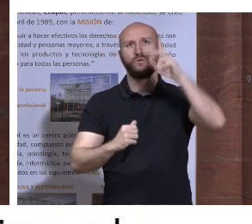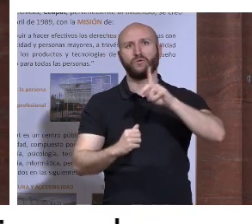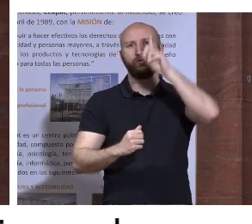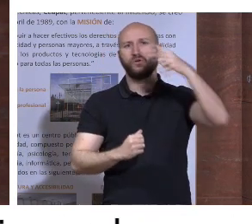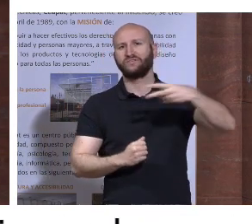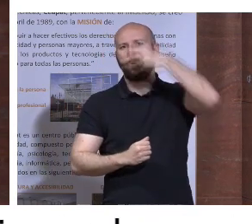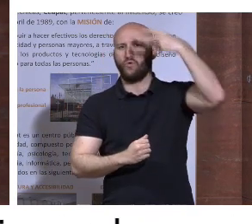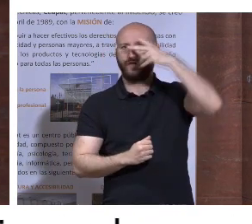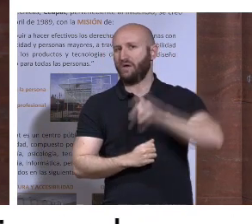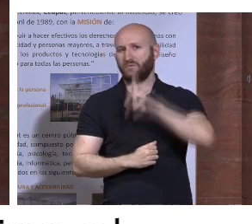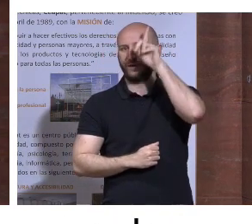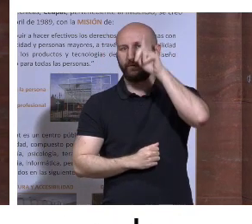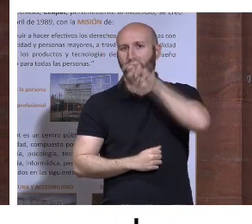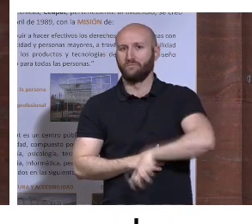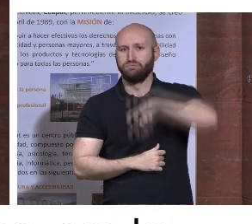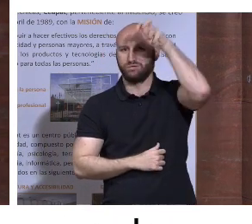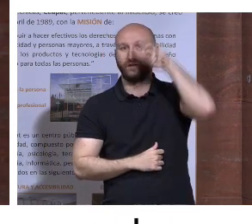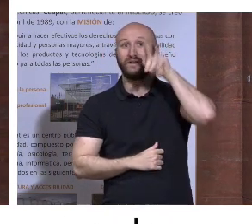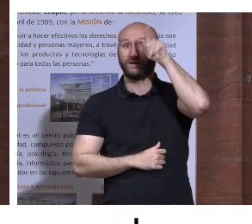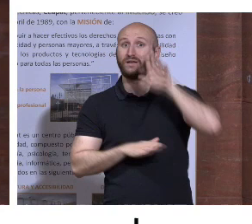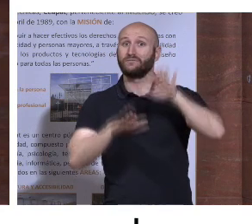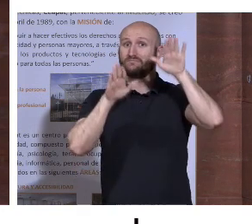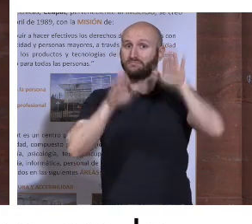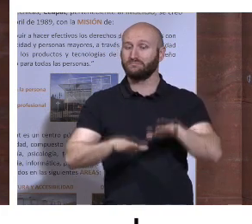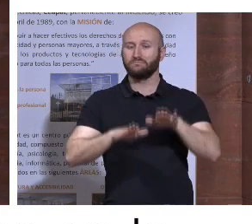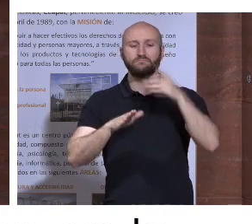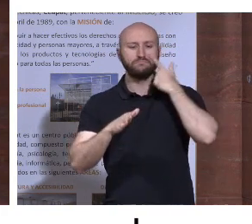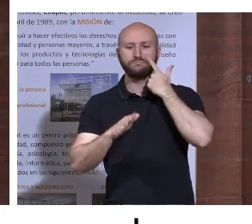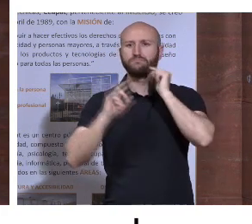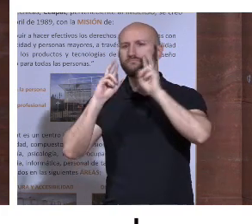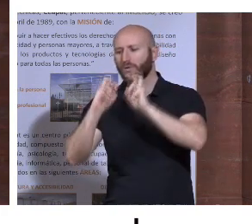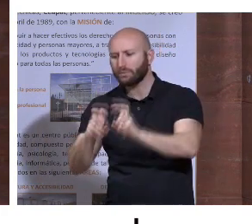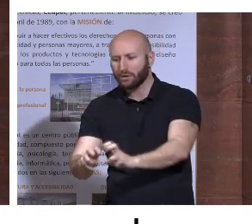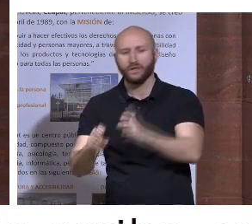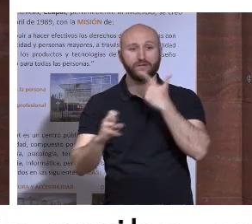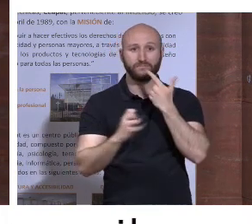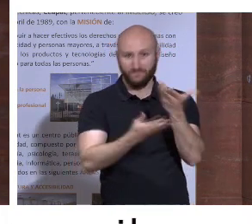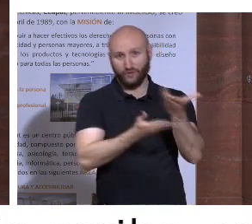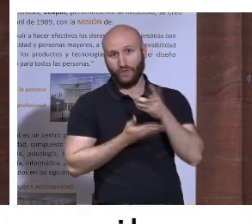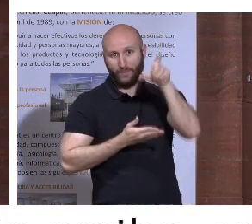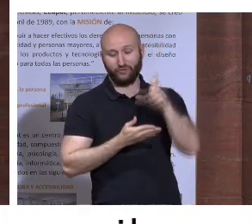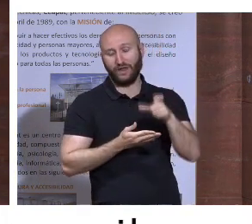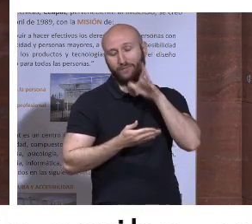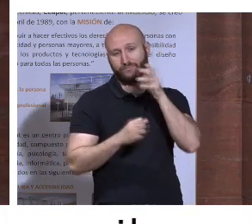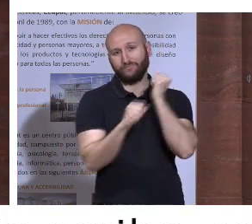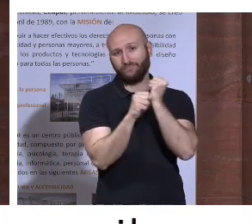arriba, y allí pues estuve explorando con ayuda del bibliotecario, también de